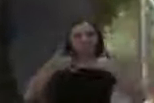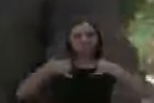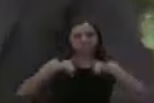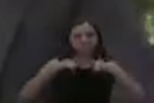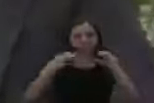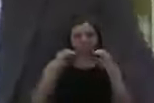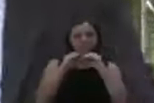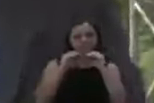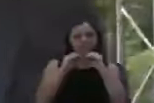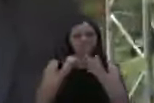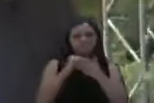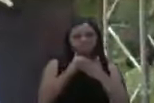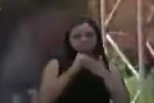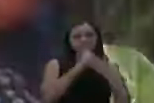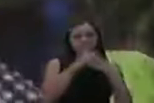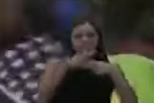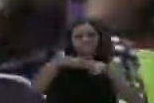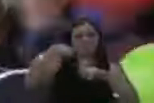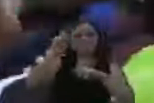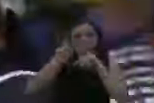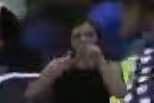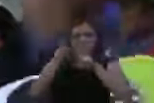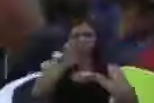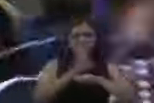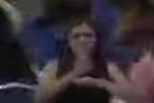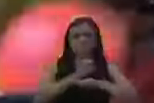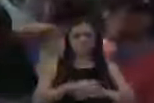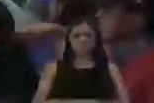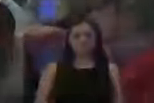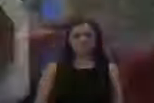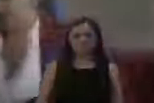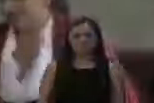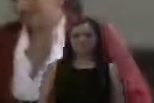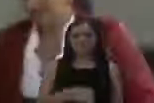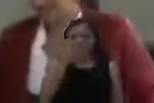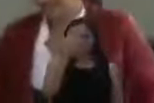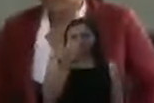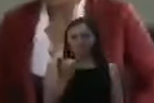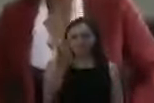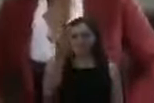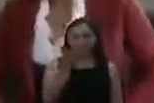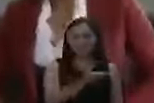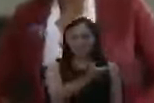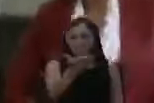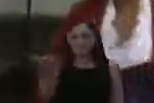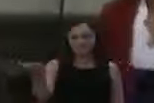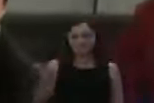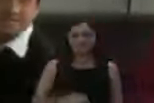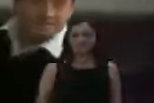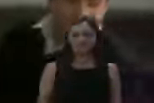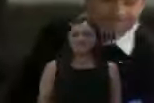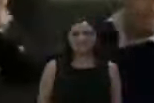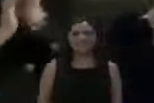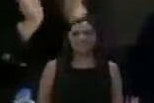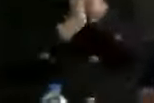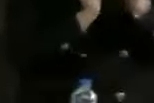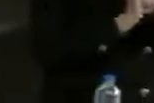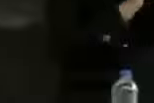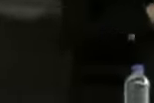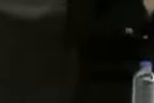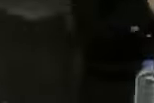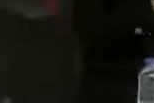beneficiando aes de ecuatorianas y Ecuatorianos muy buenos días señoras y señores de